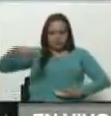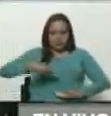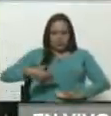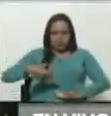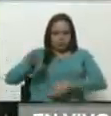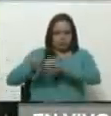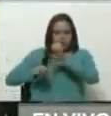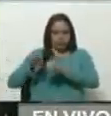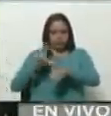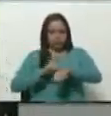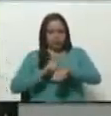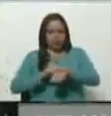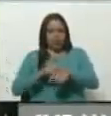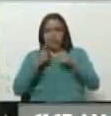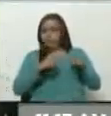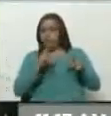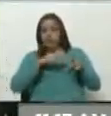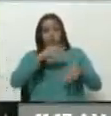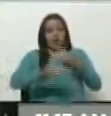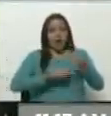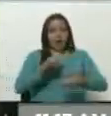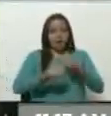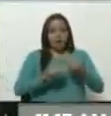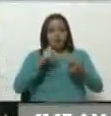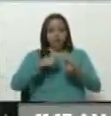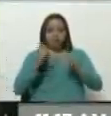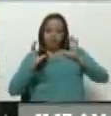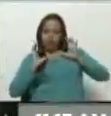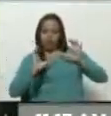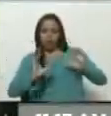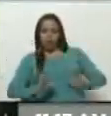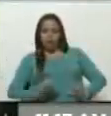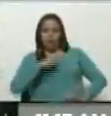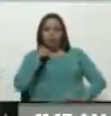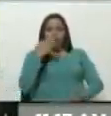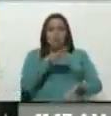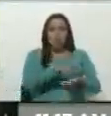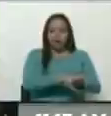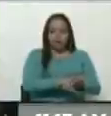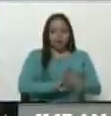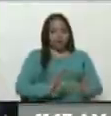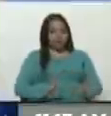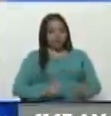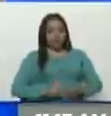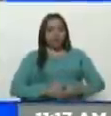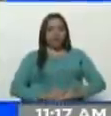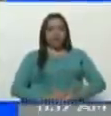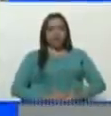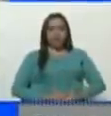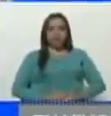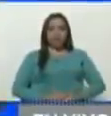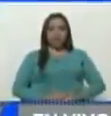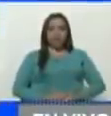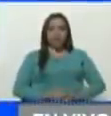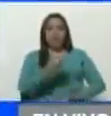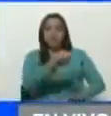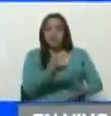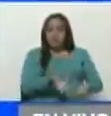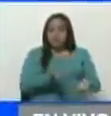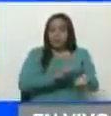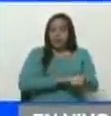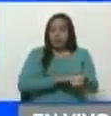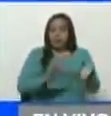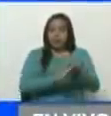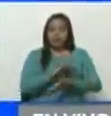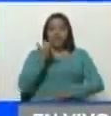pero si no se logra hacerlo, el organismo muere. Y eso es lo terrible, estas disidencias se